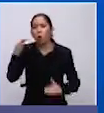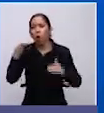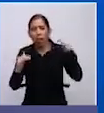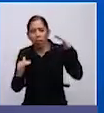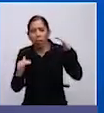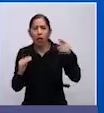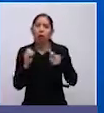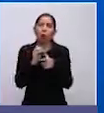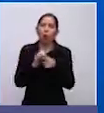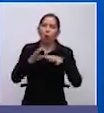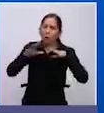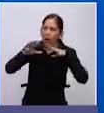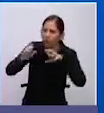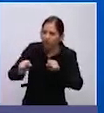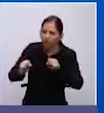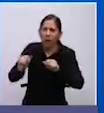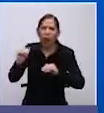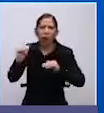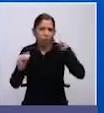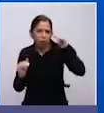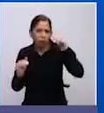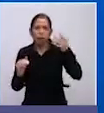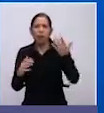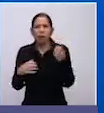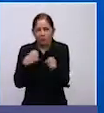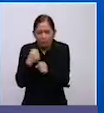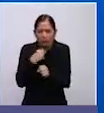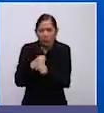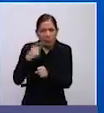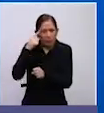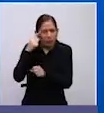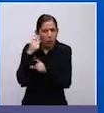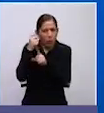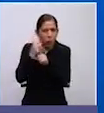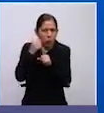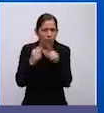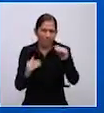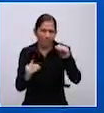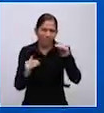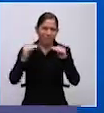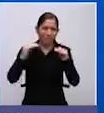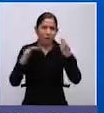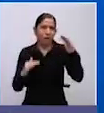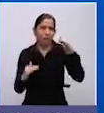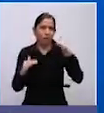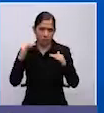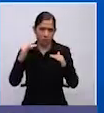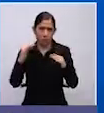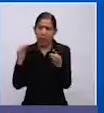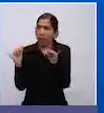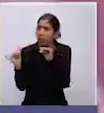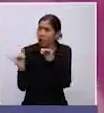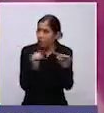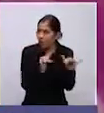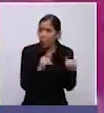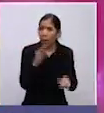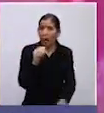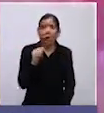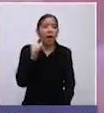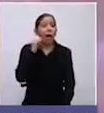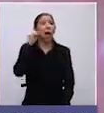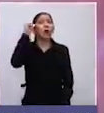que son mandatos que hemos arraigado en la profundización de nuestro Estado plurinacional, tenemos que hablar de la lucha contra el